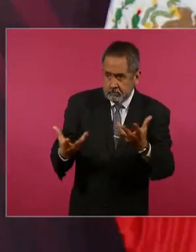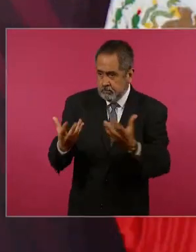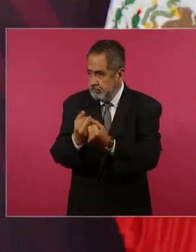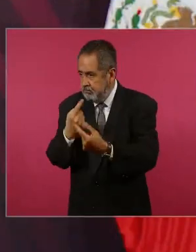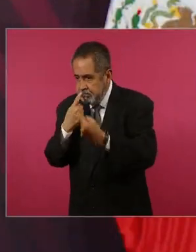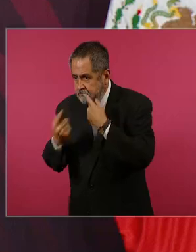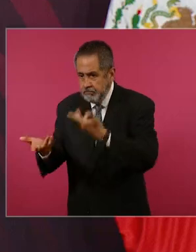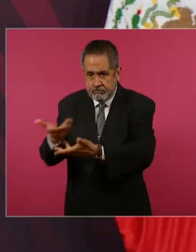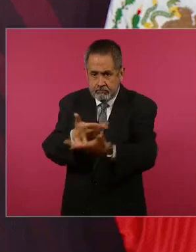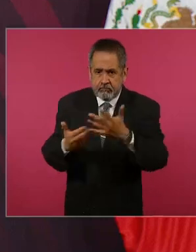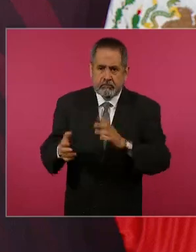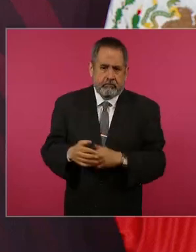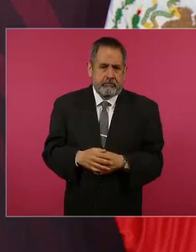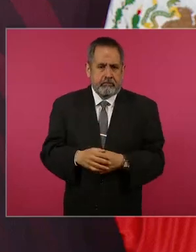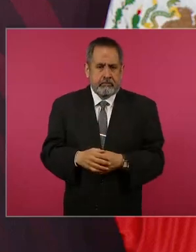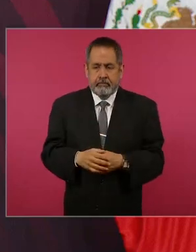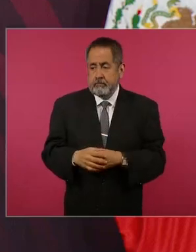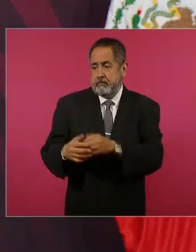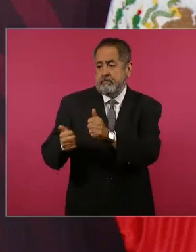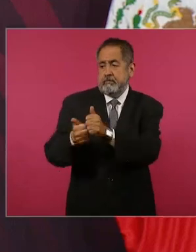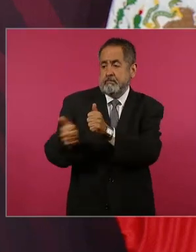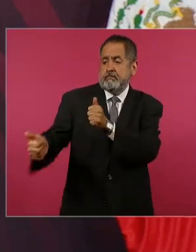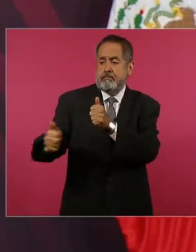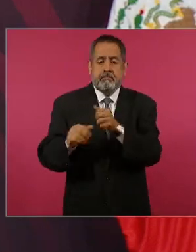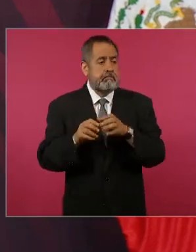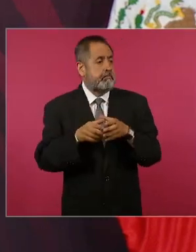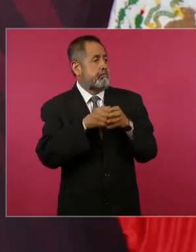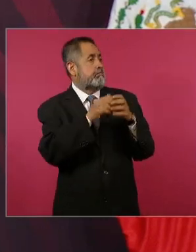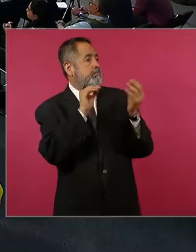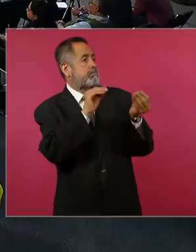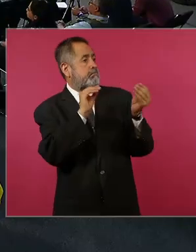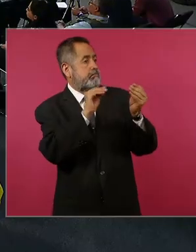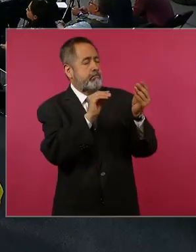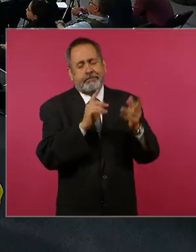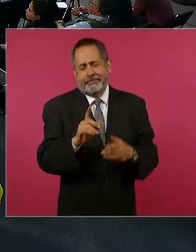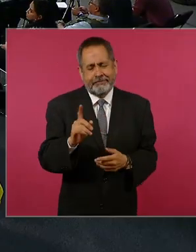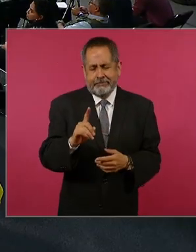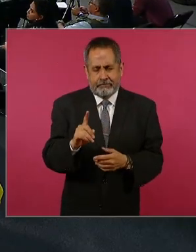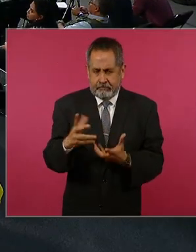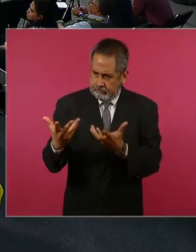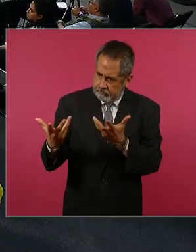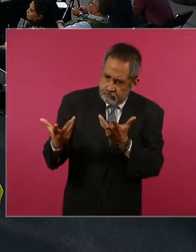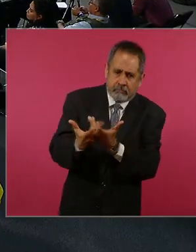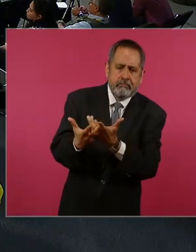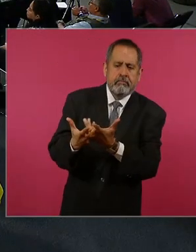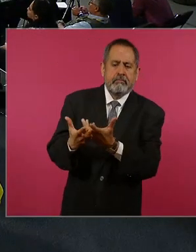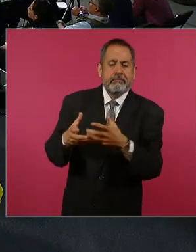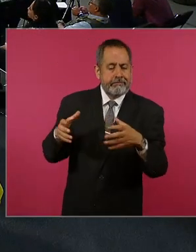se desprenden de las bases